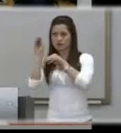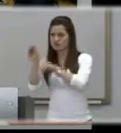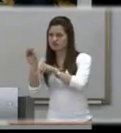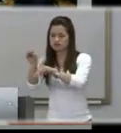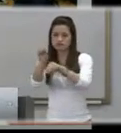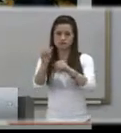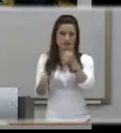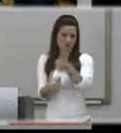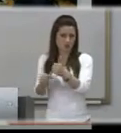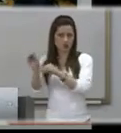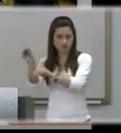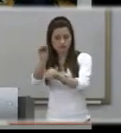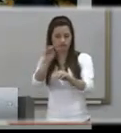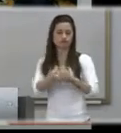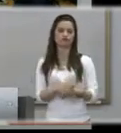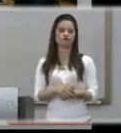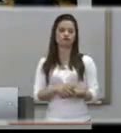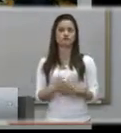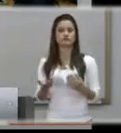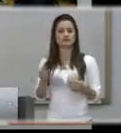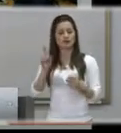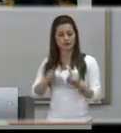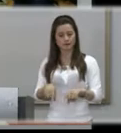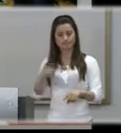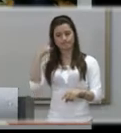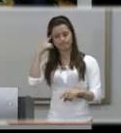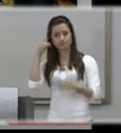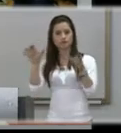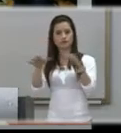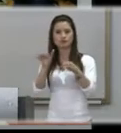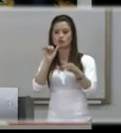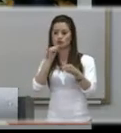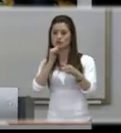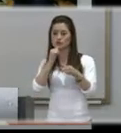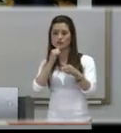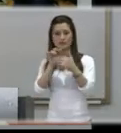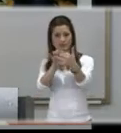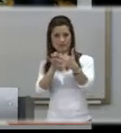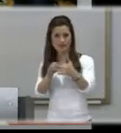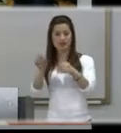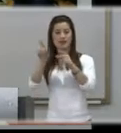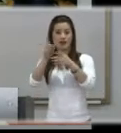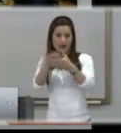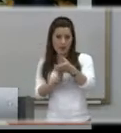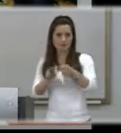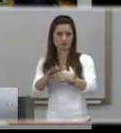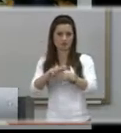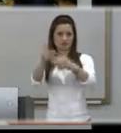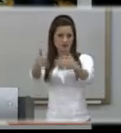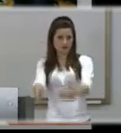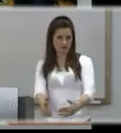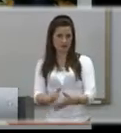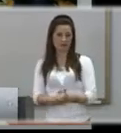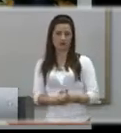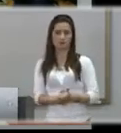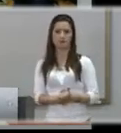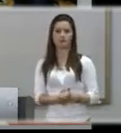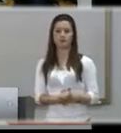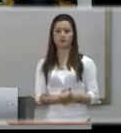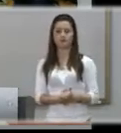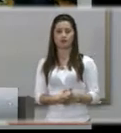Estamos trabajando en el tema de víctimas del conflicto armado con discapacidad, específicamente en seguimiento a los autos que ha expedido